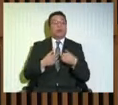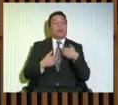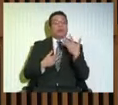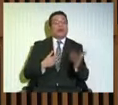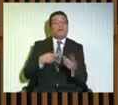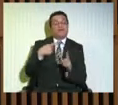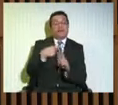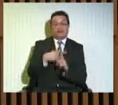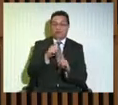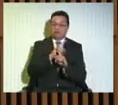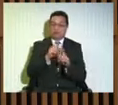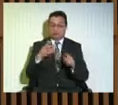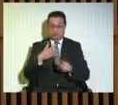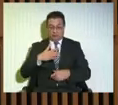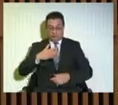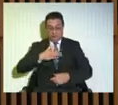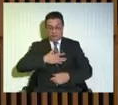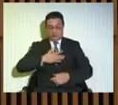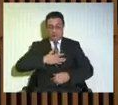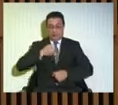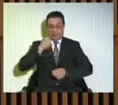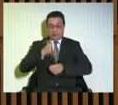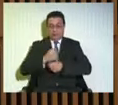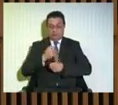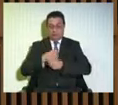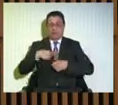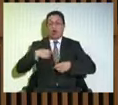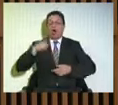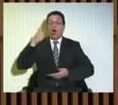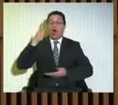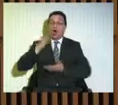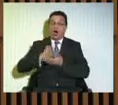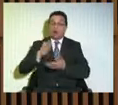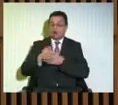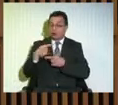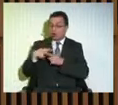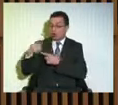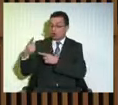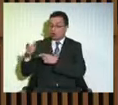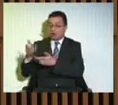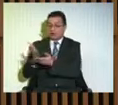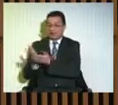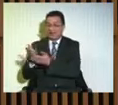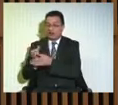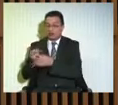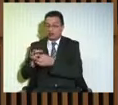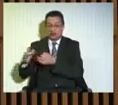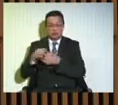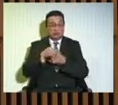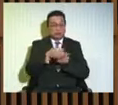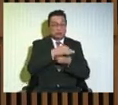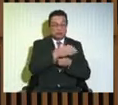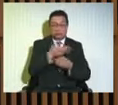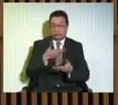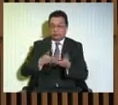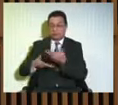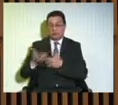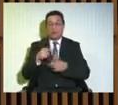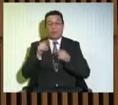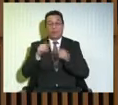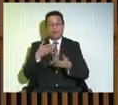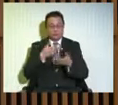un beneficio. Es nuestra tarea, es nuestra obligación conectarnos con esos otros servicios públicos, interoperar,